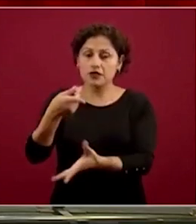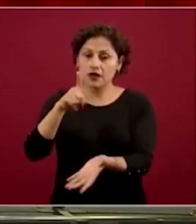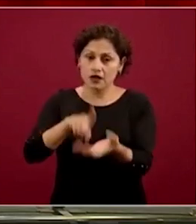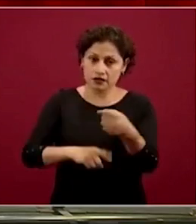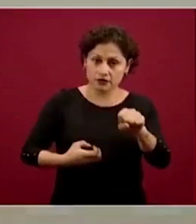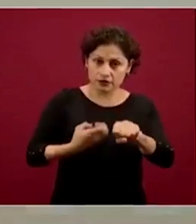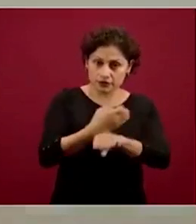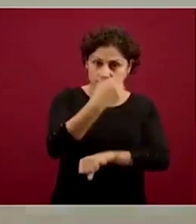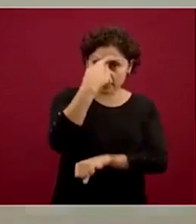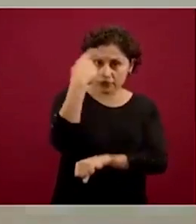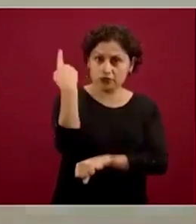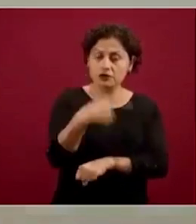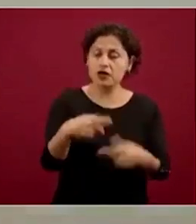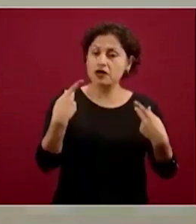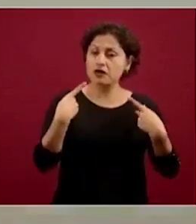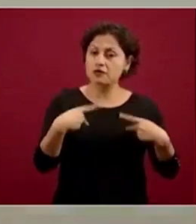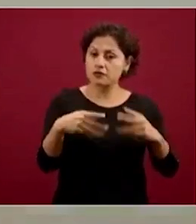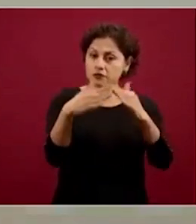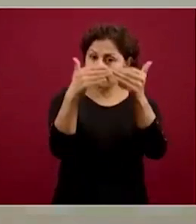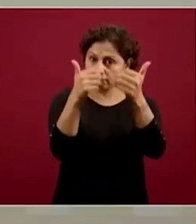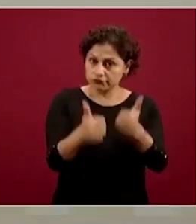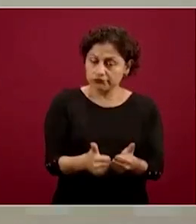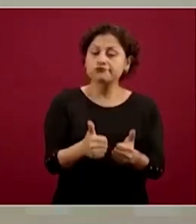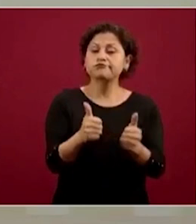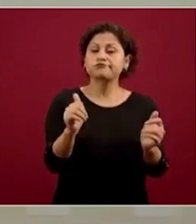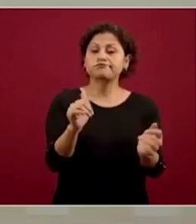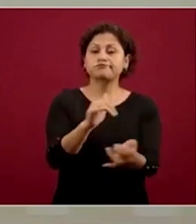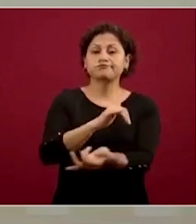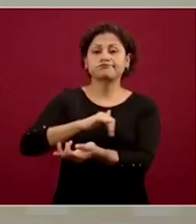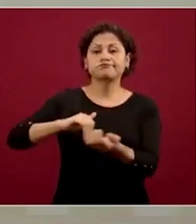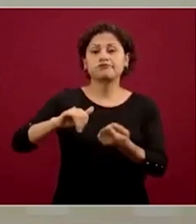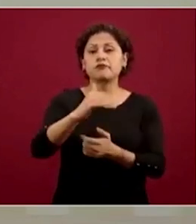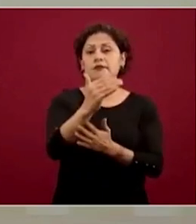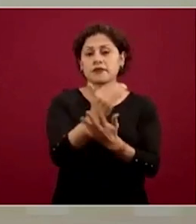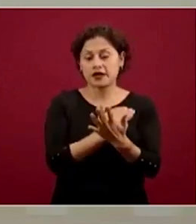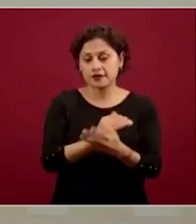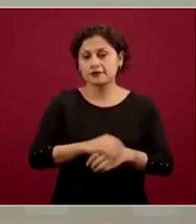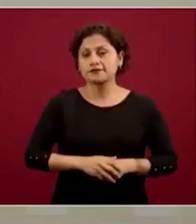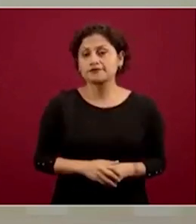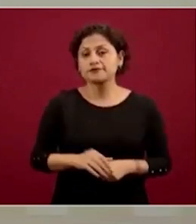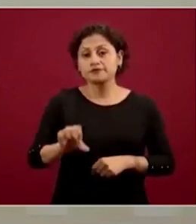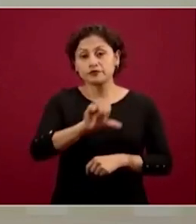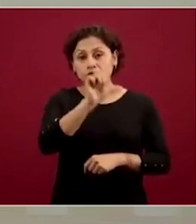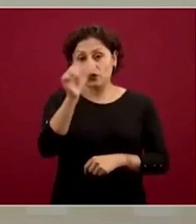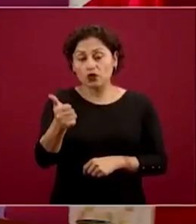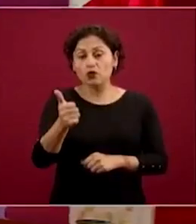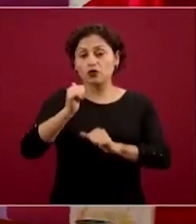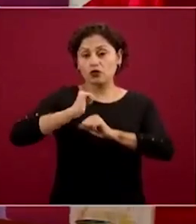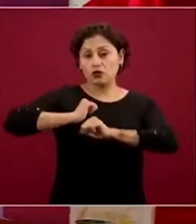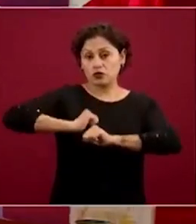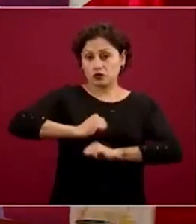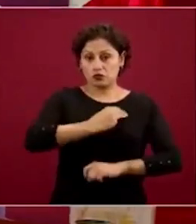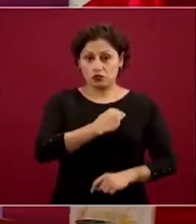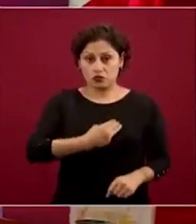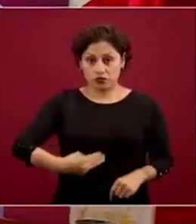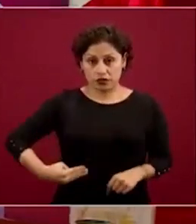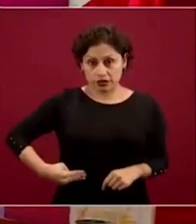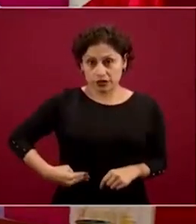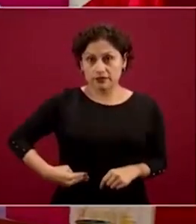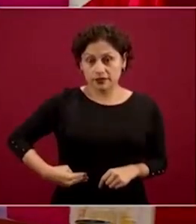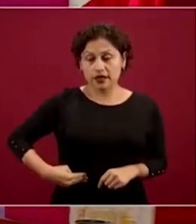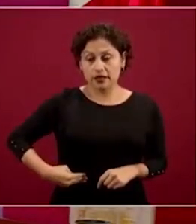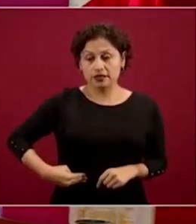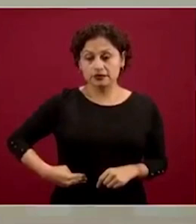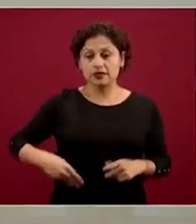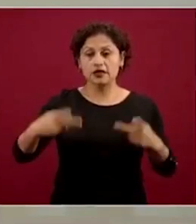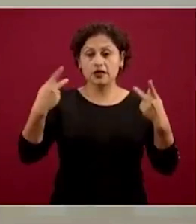tipo de aspectos. Y hay un último tramo en el que también participan las autoridades municipales, que es en el último aspecto, el de